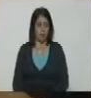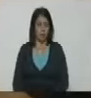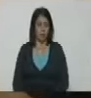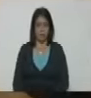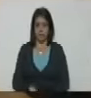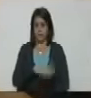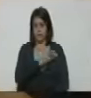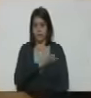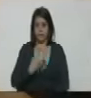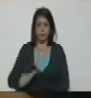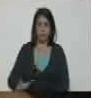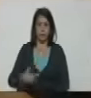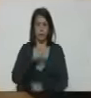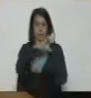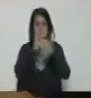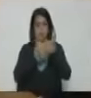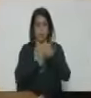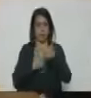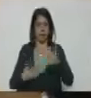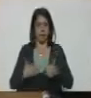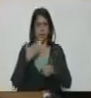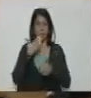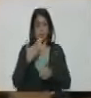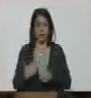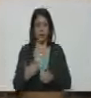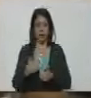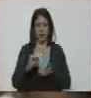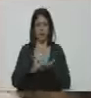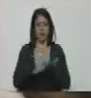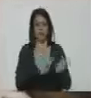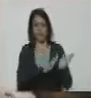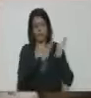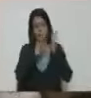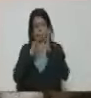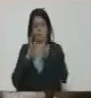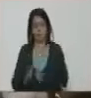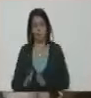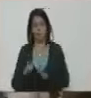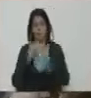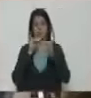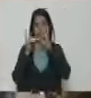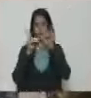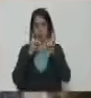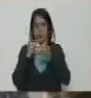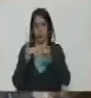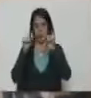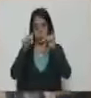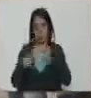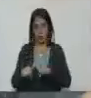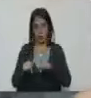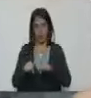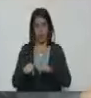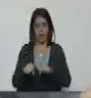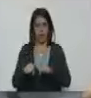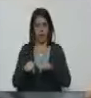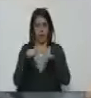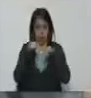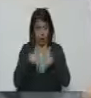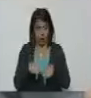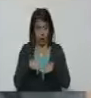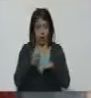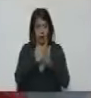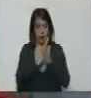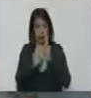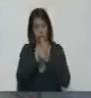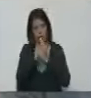Ciudadano presidente y vicepresidente, solicitamos el diferimiento de la discusión de a partir de este